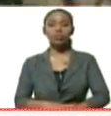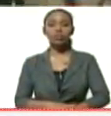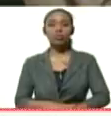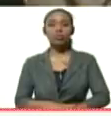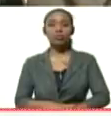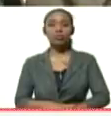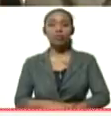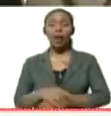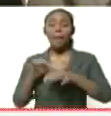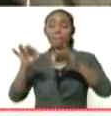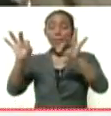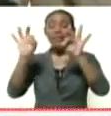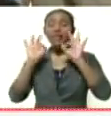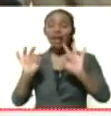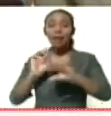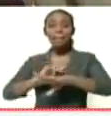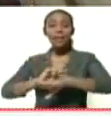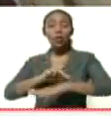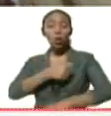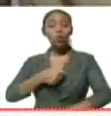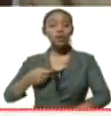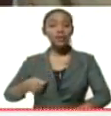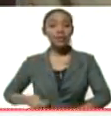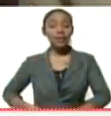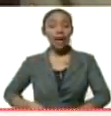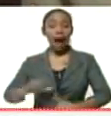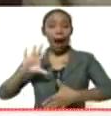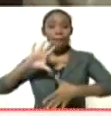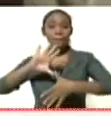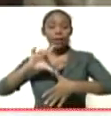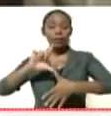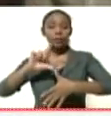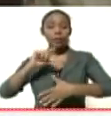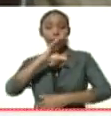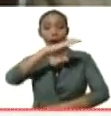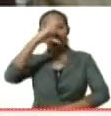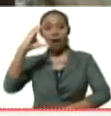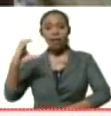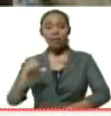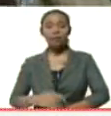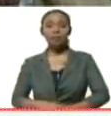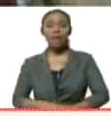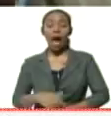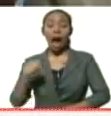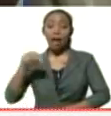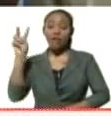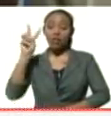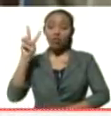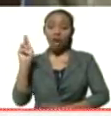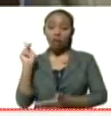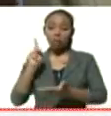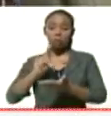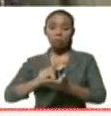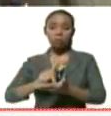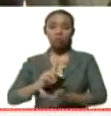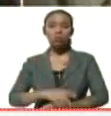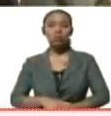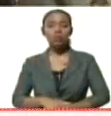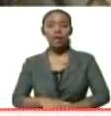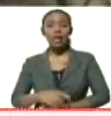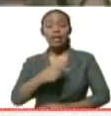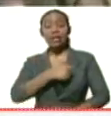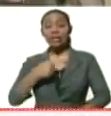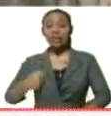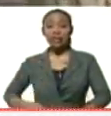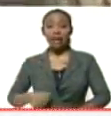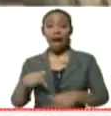los especialistas médicos chinos a América Latina y el Caribe. Es a Venezuela donde están llegando. China